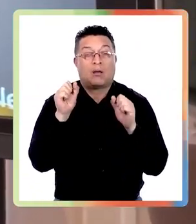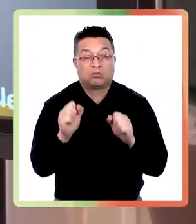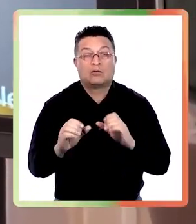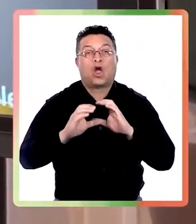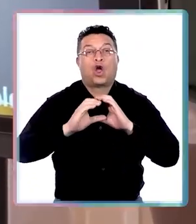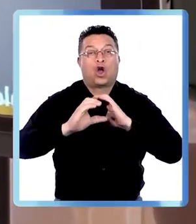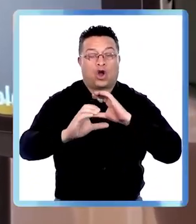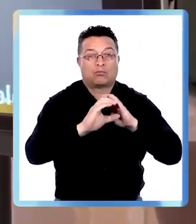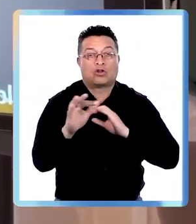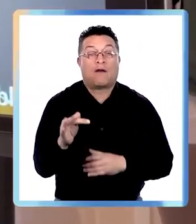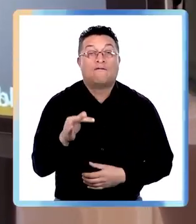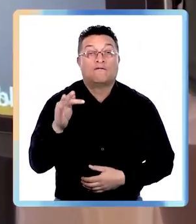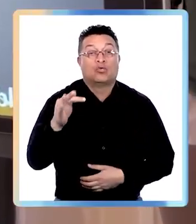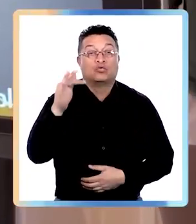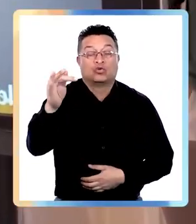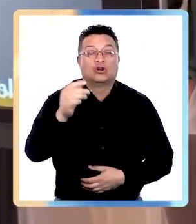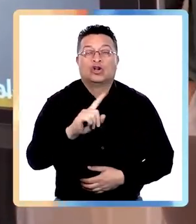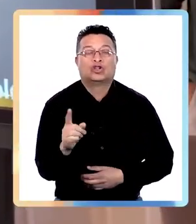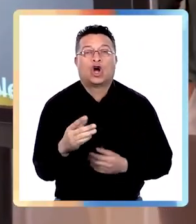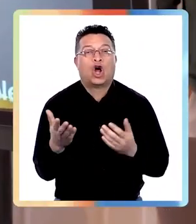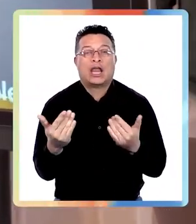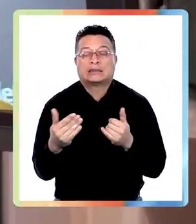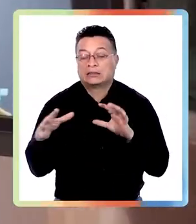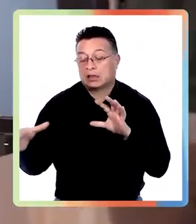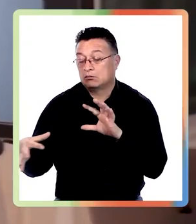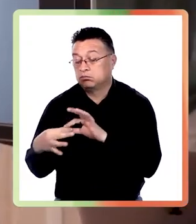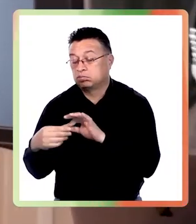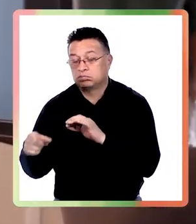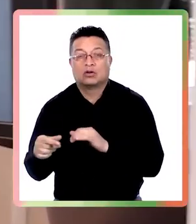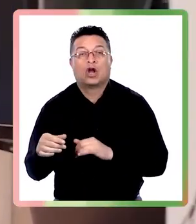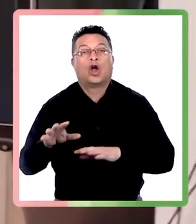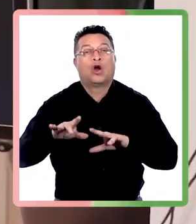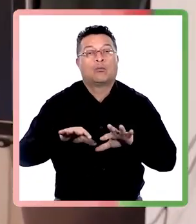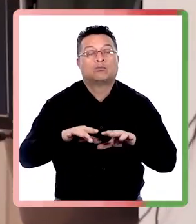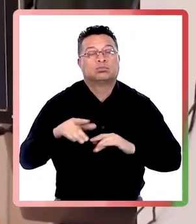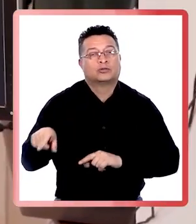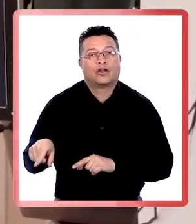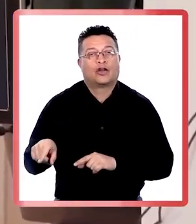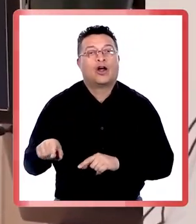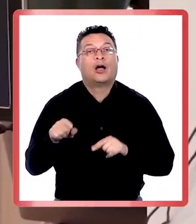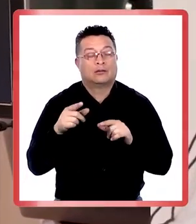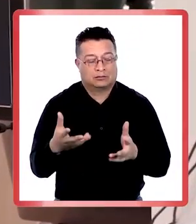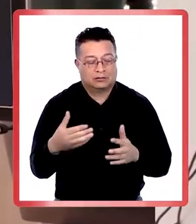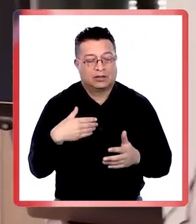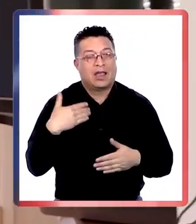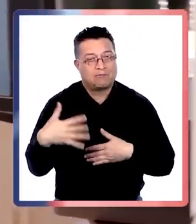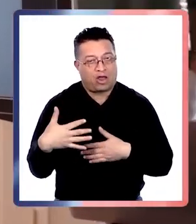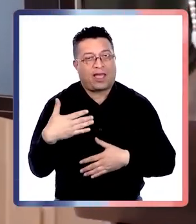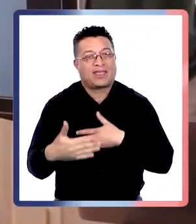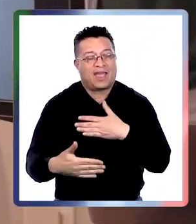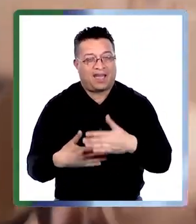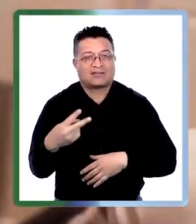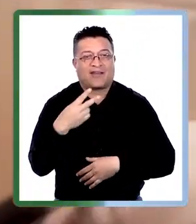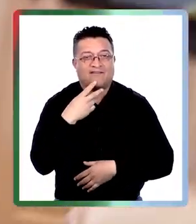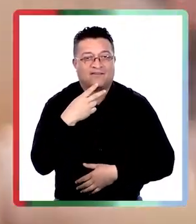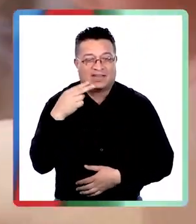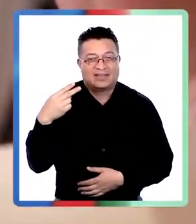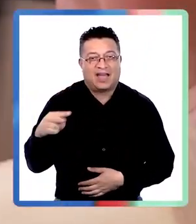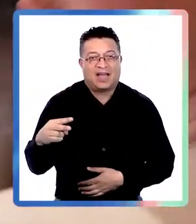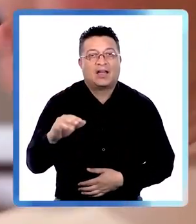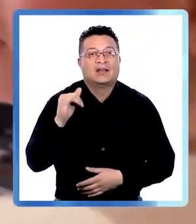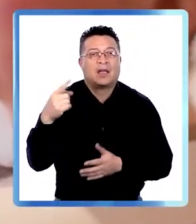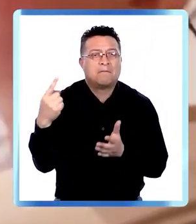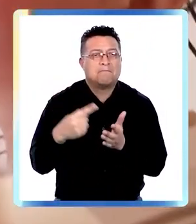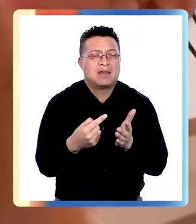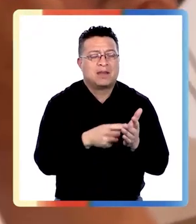en el futuro sin tener que estar conectados a un ordenador. Sin duda, un importante avance para la vida de Anne y miles de